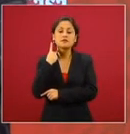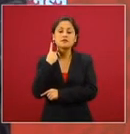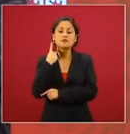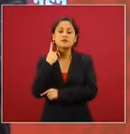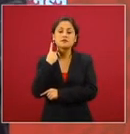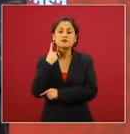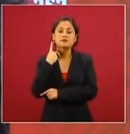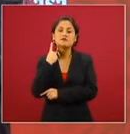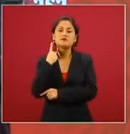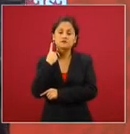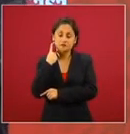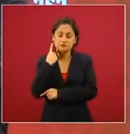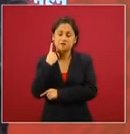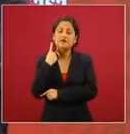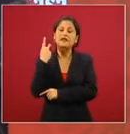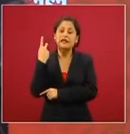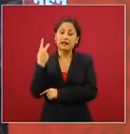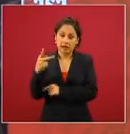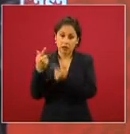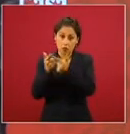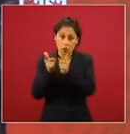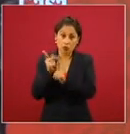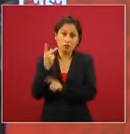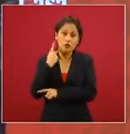del presidente constitucional.